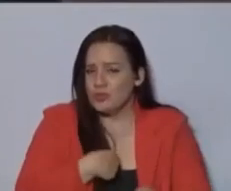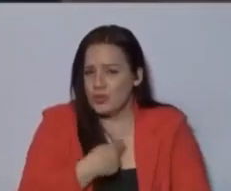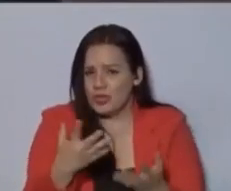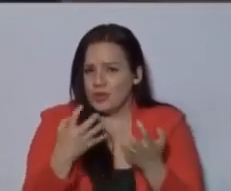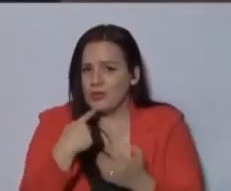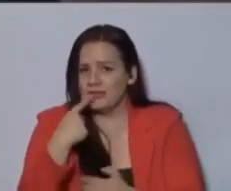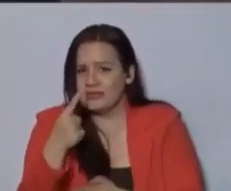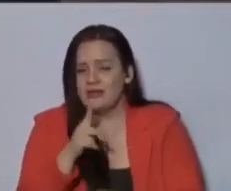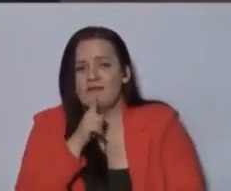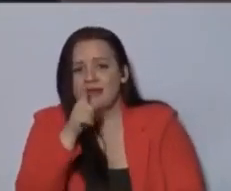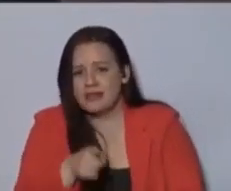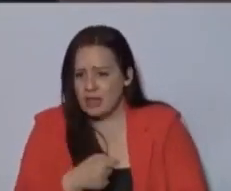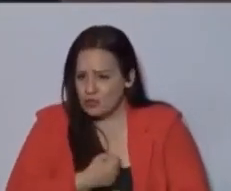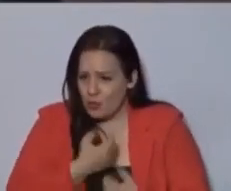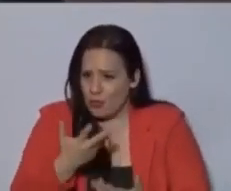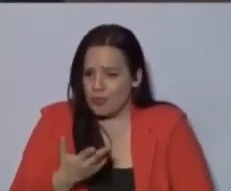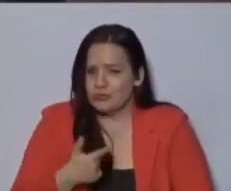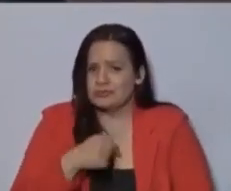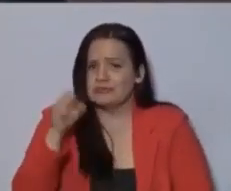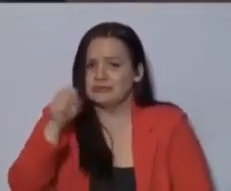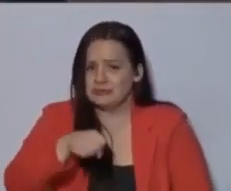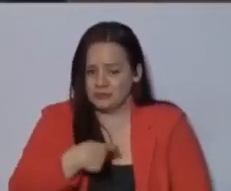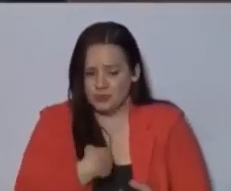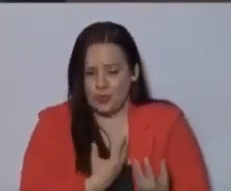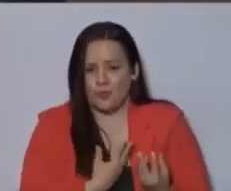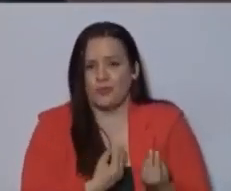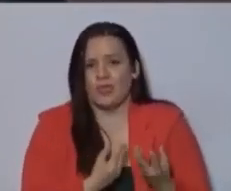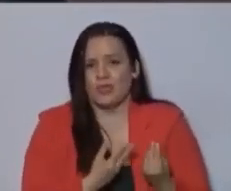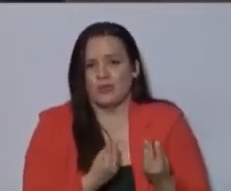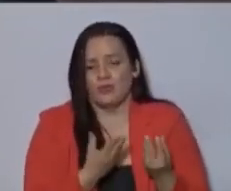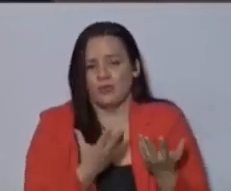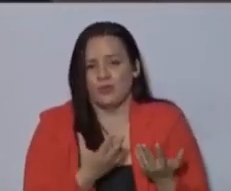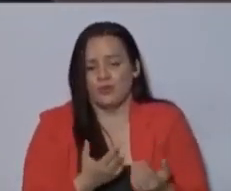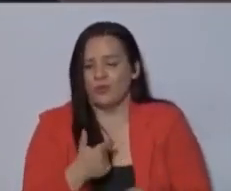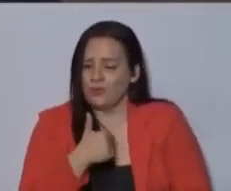verdad, quiero confesarles, tuve miedo.